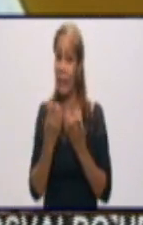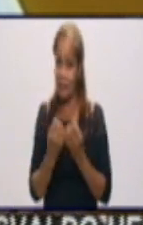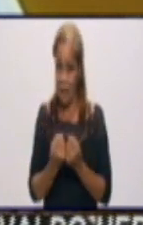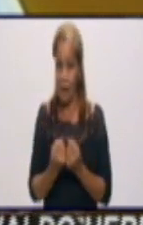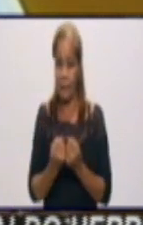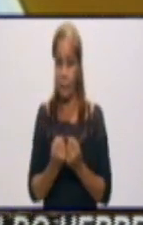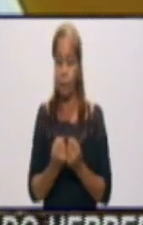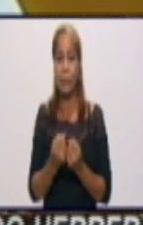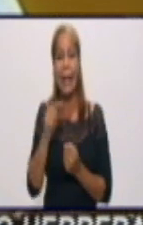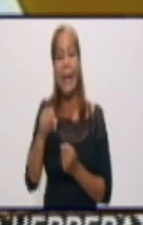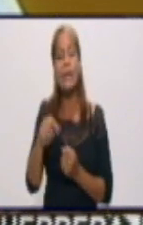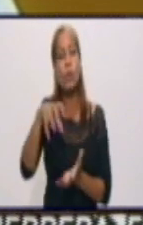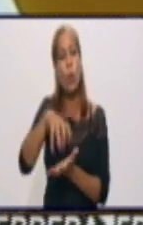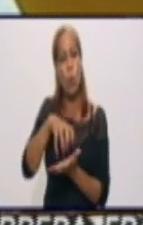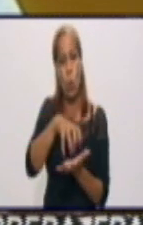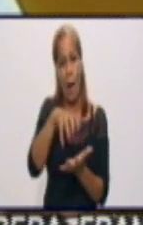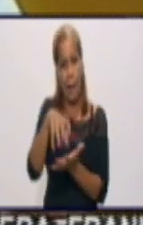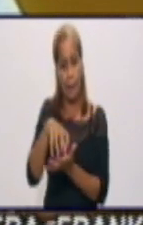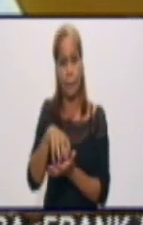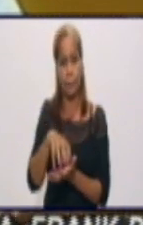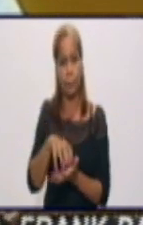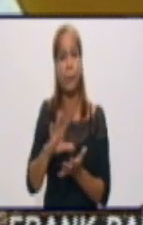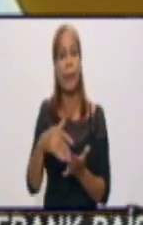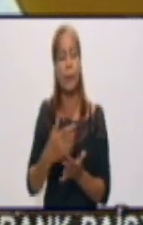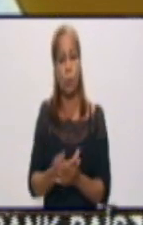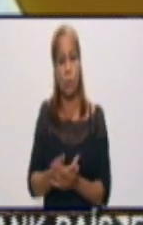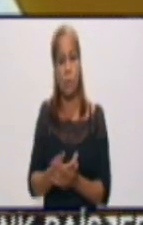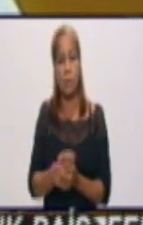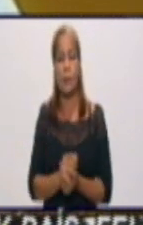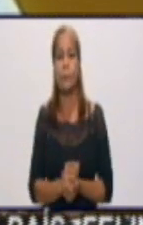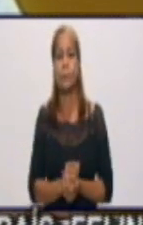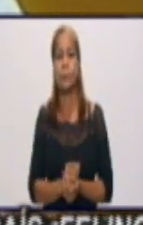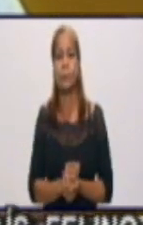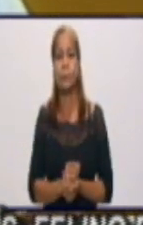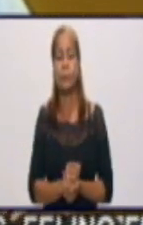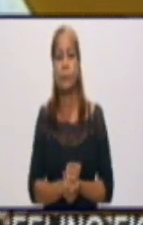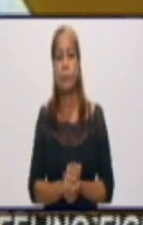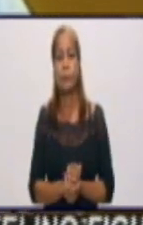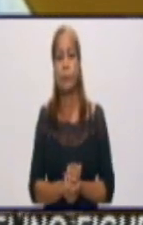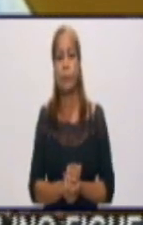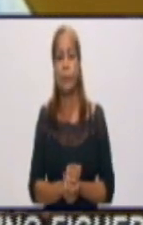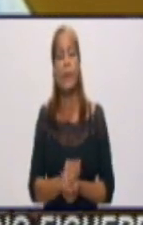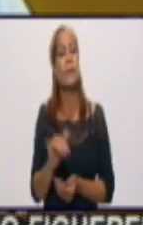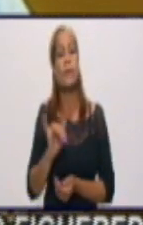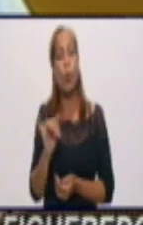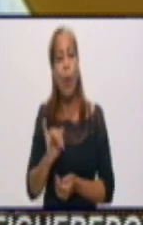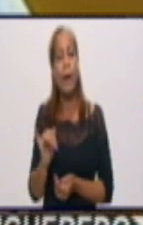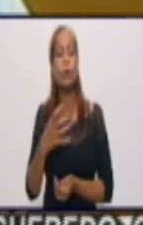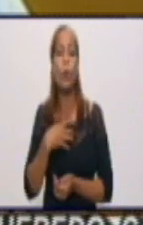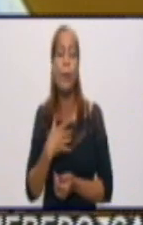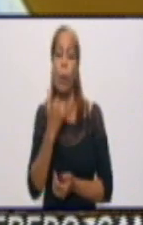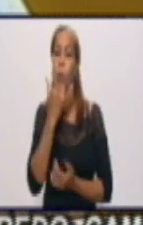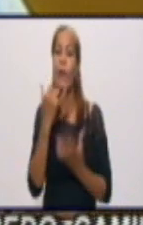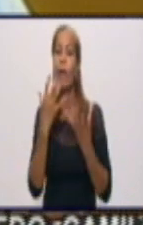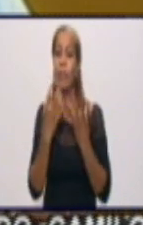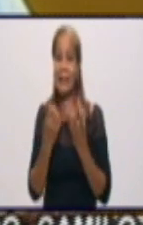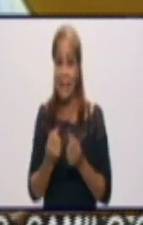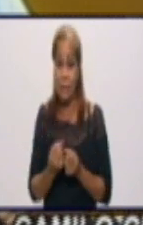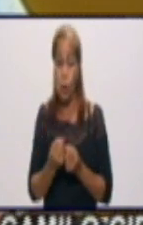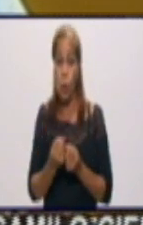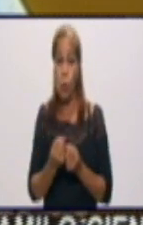cinco circuitos que tuvieron más del señor incluyendo estos cuatro de la subestación por avería también tuvimos una avería significativa en la línea de